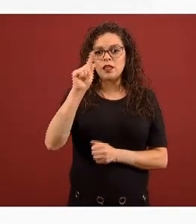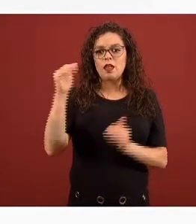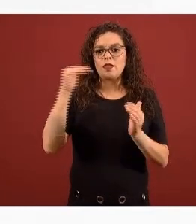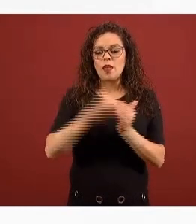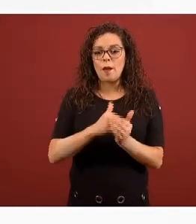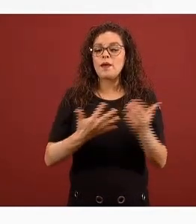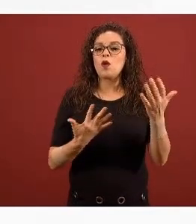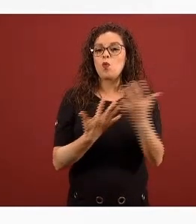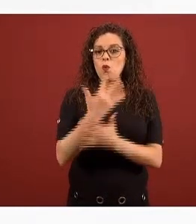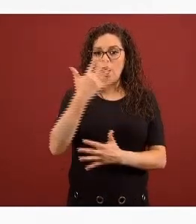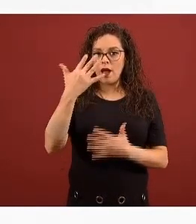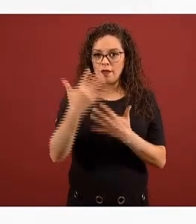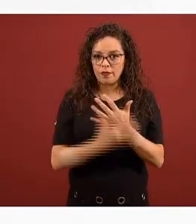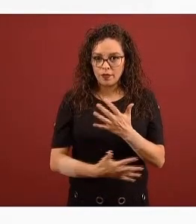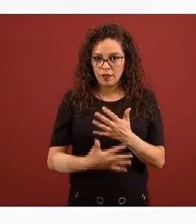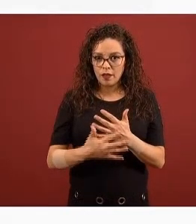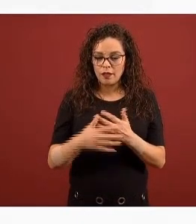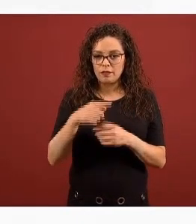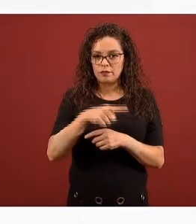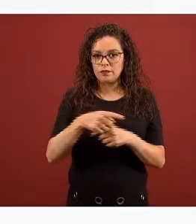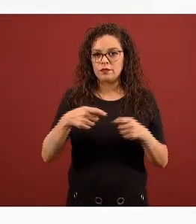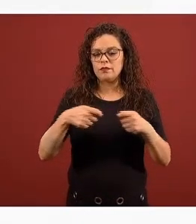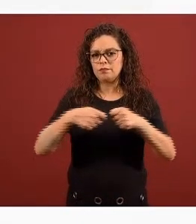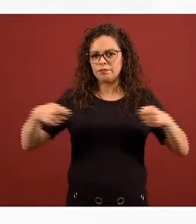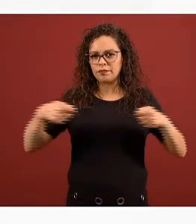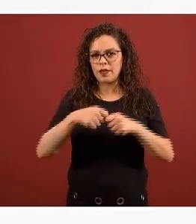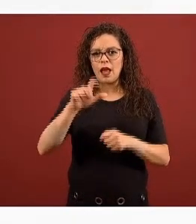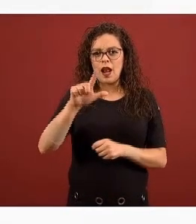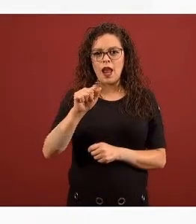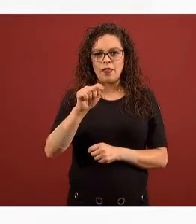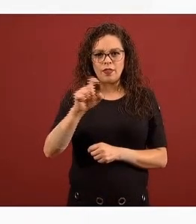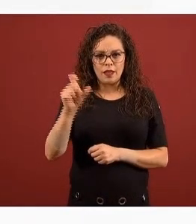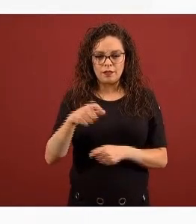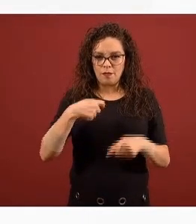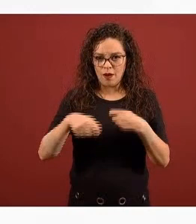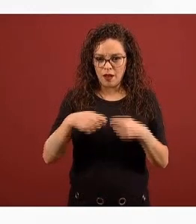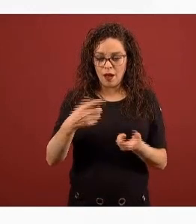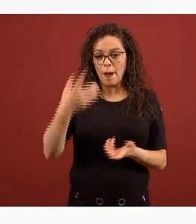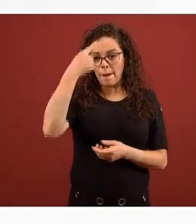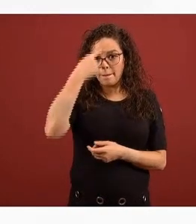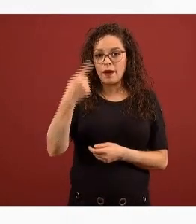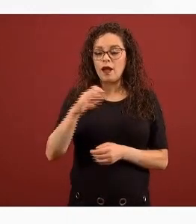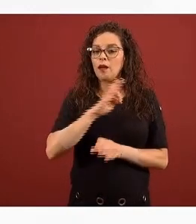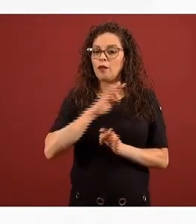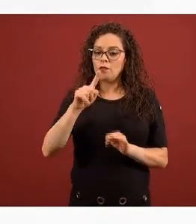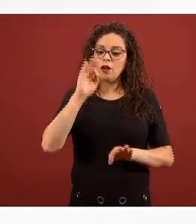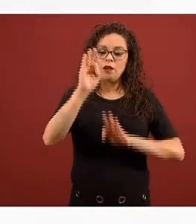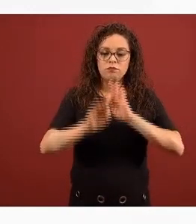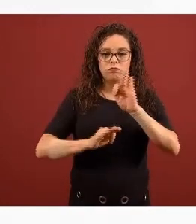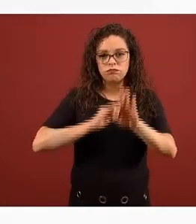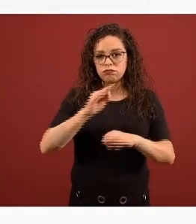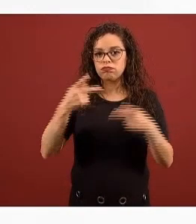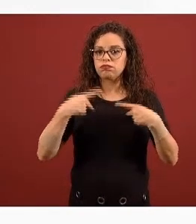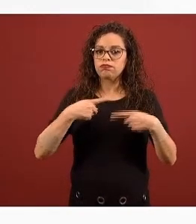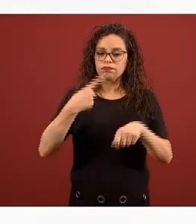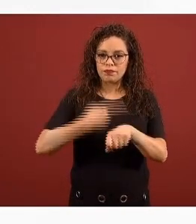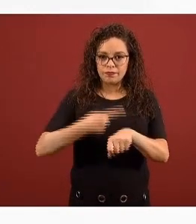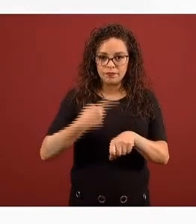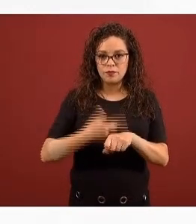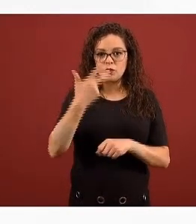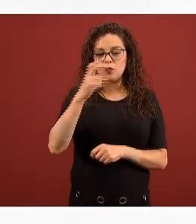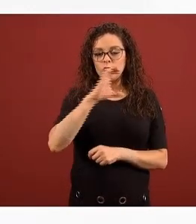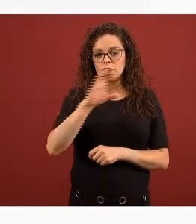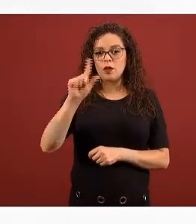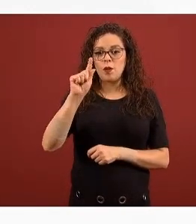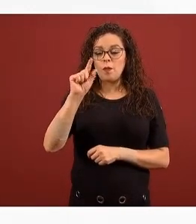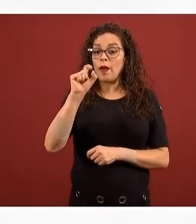de guantes de látex que se utilizan para la exploración y tratamiento de los pacientes, 820,000